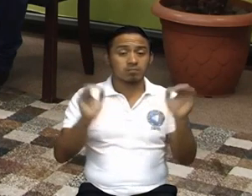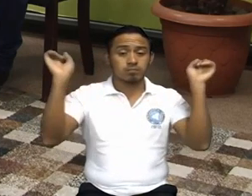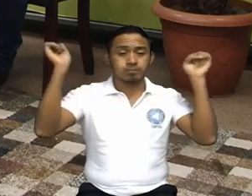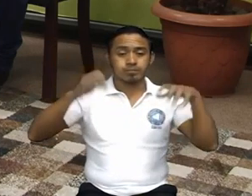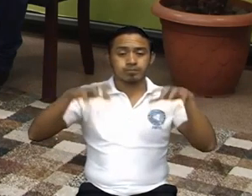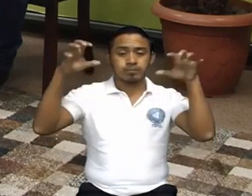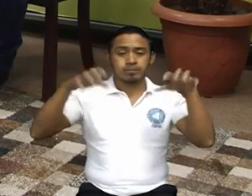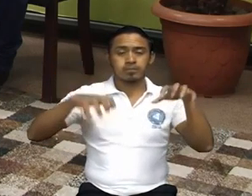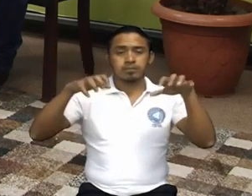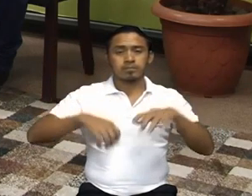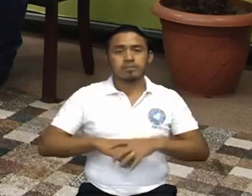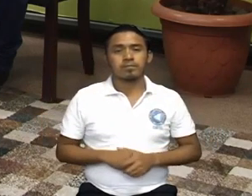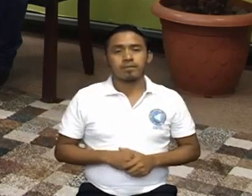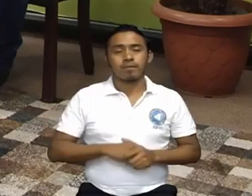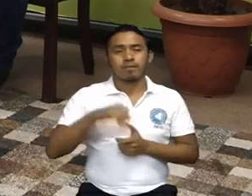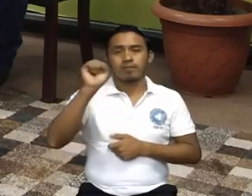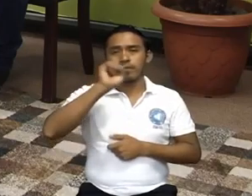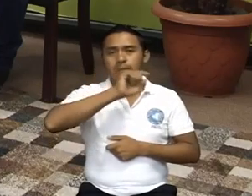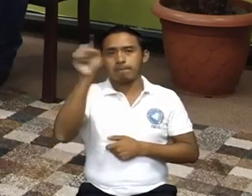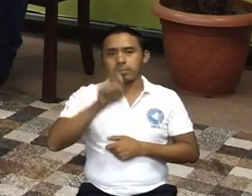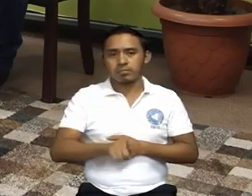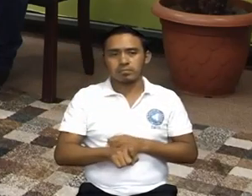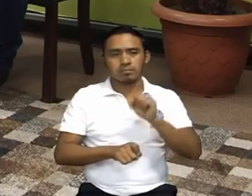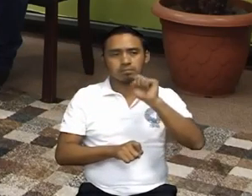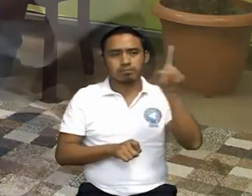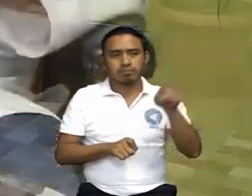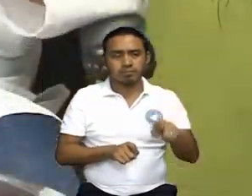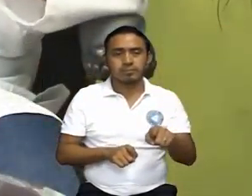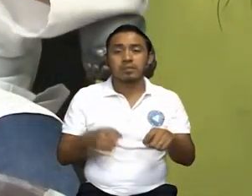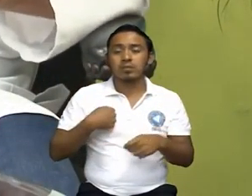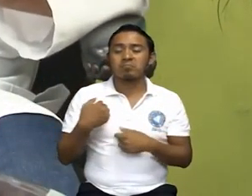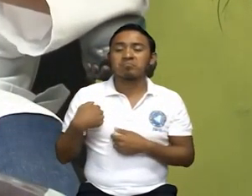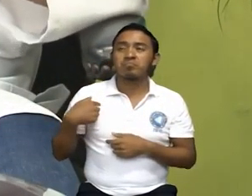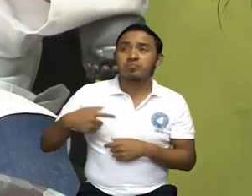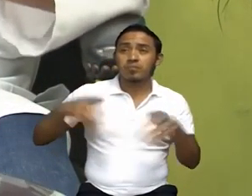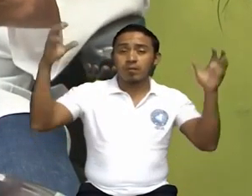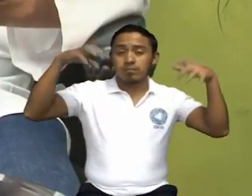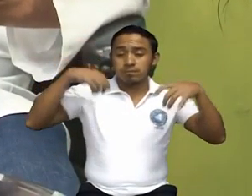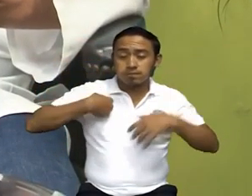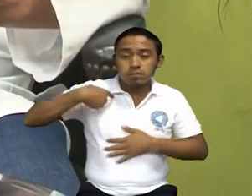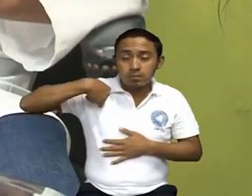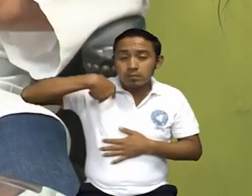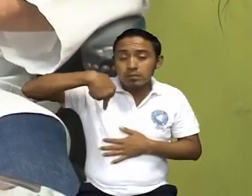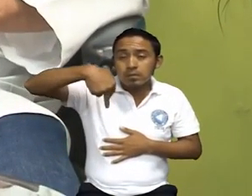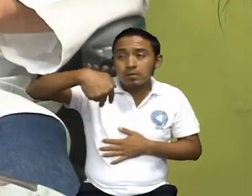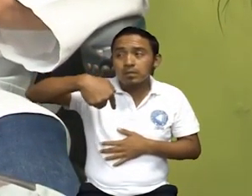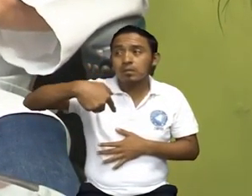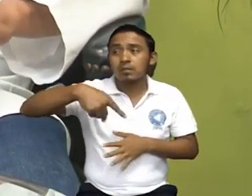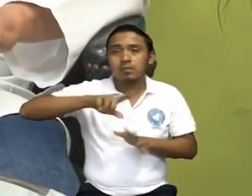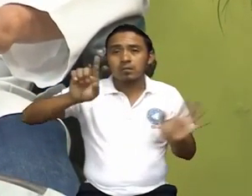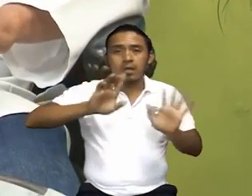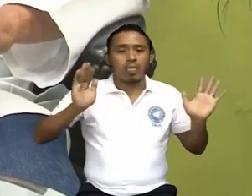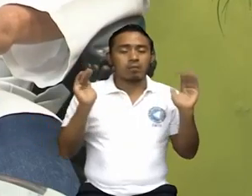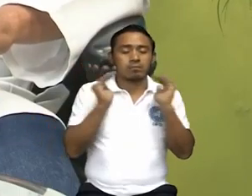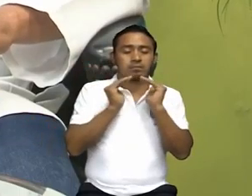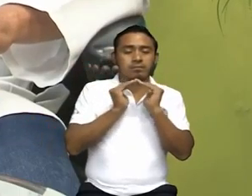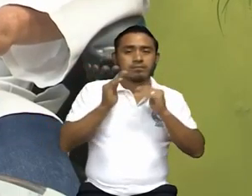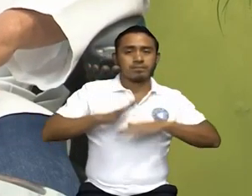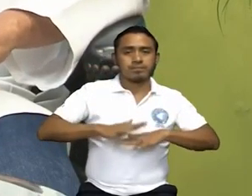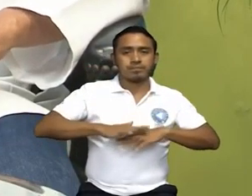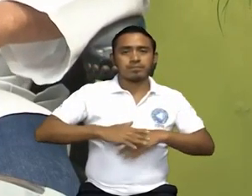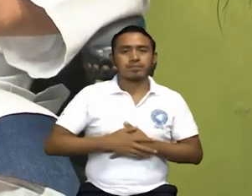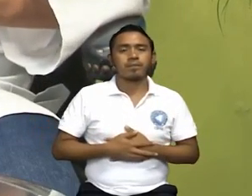¿verdad? Los rayos. Si uno se expone a una tormenta con rayería, lo mejor es no salir,